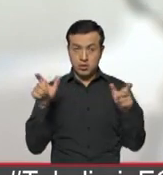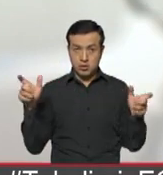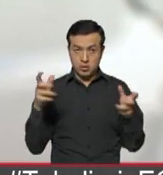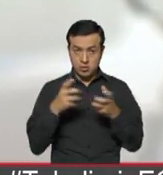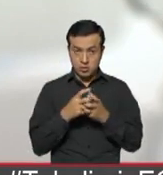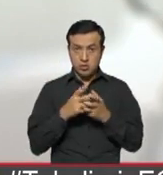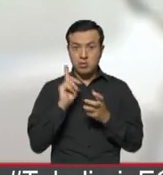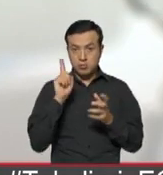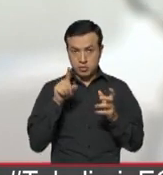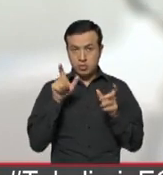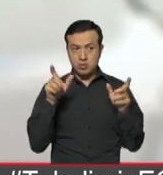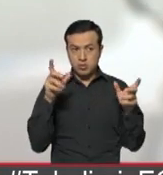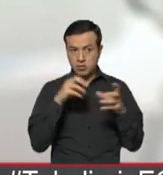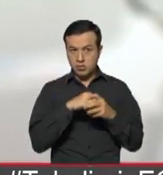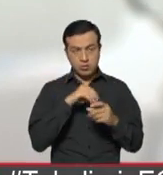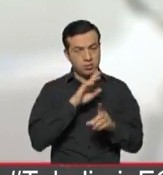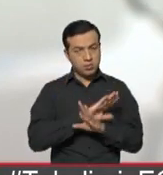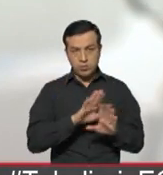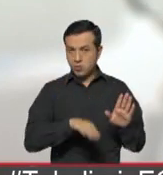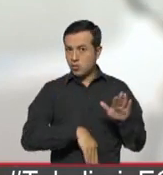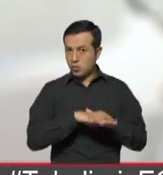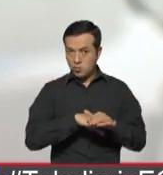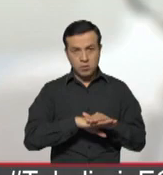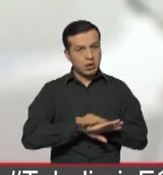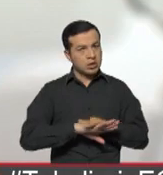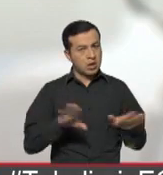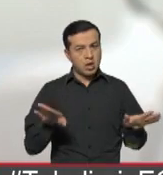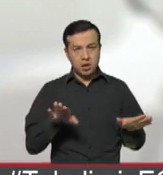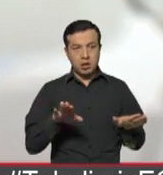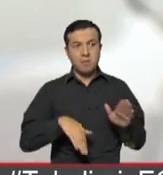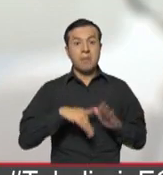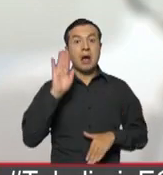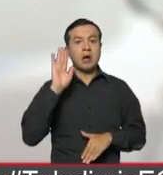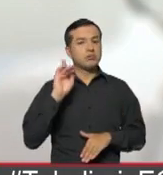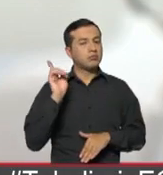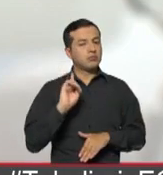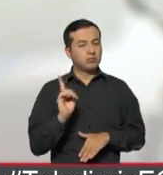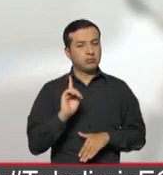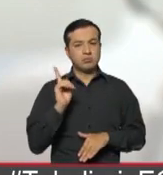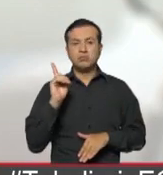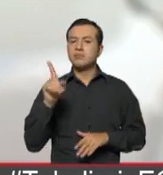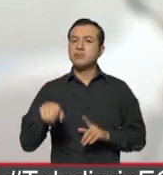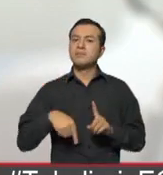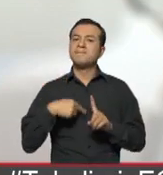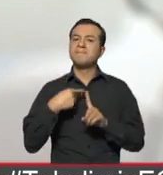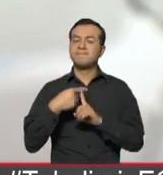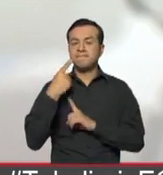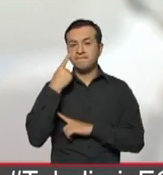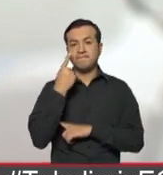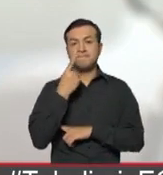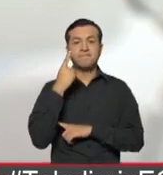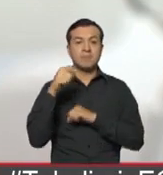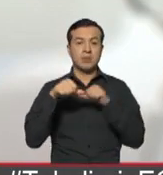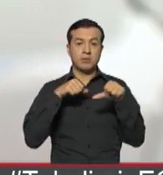estén allí 1,000 personas, no más. Y esto conecta directamente con los